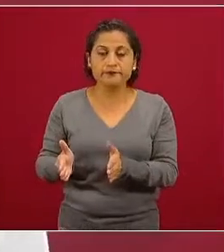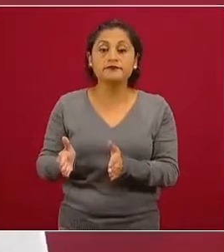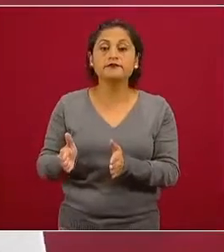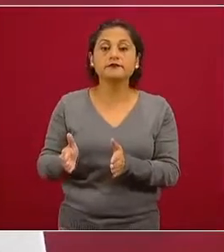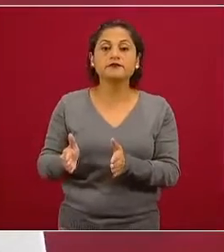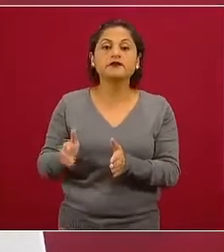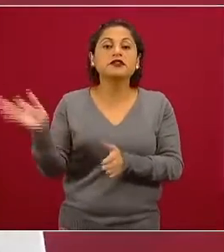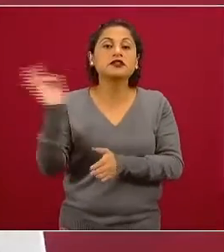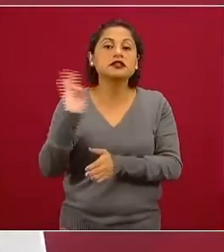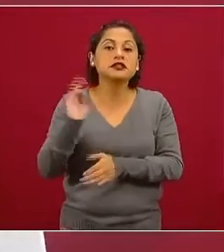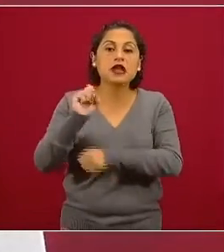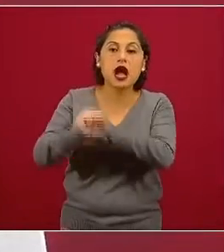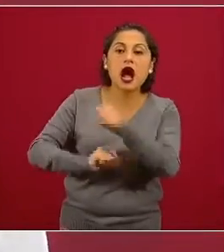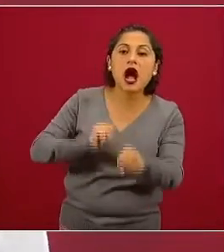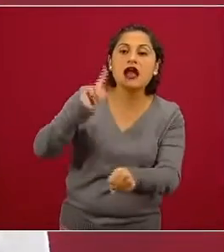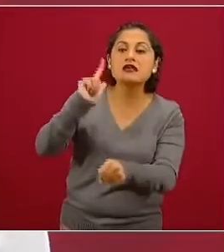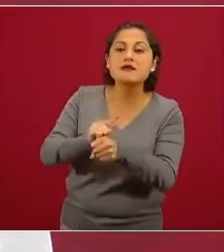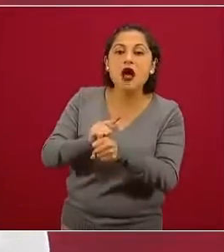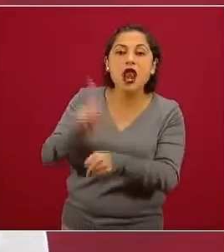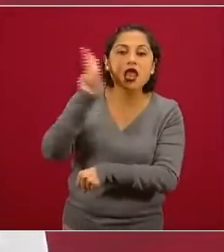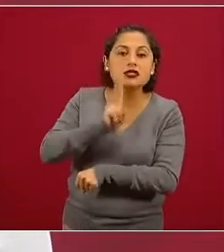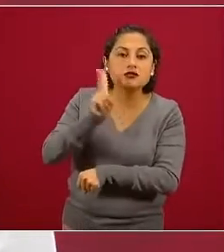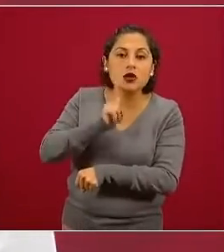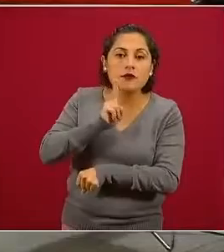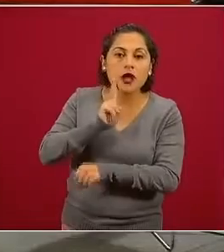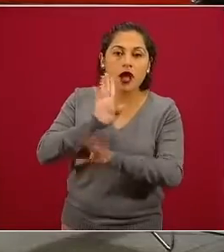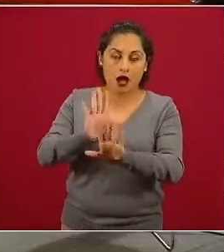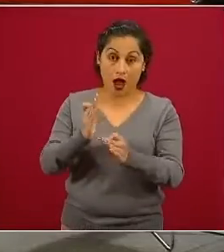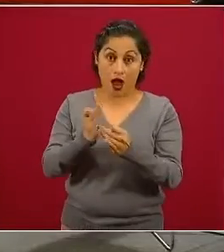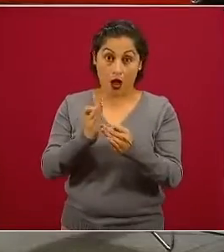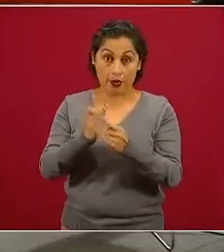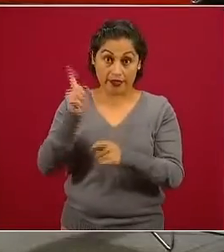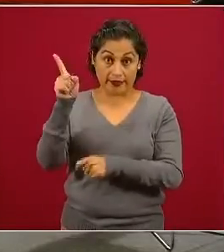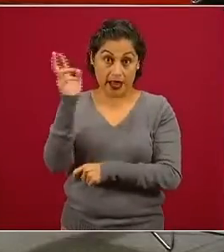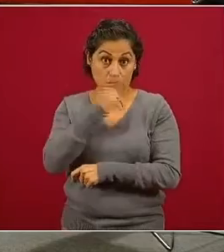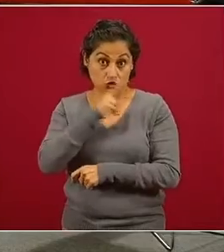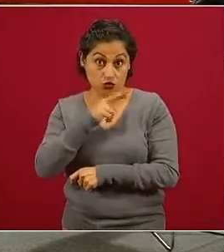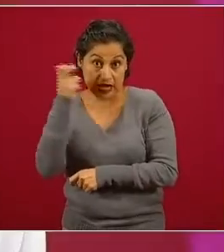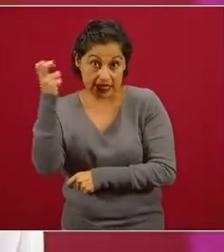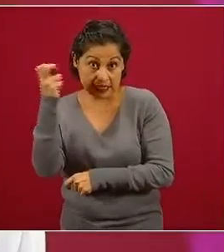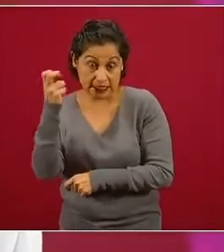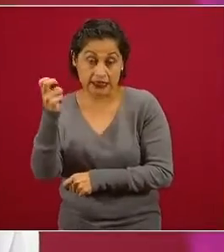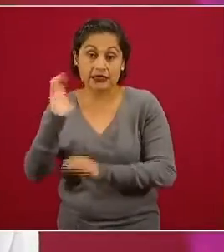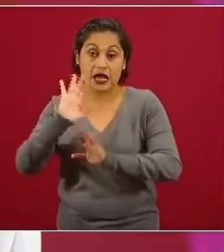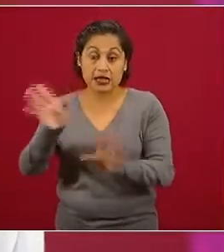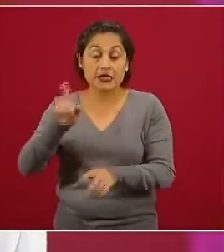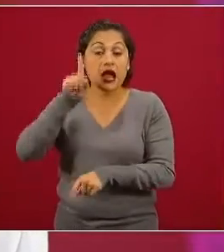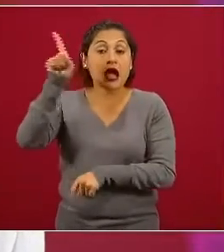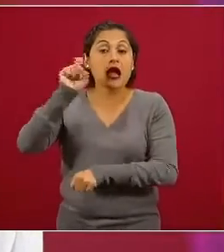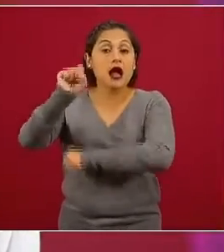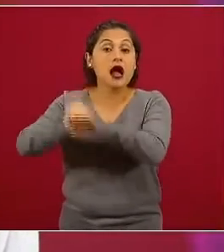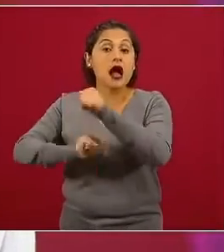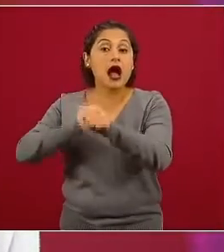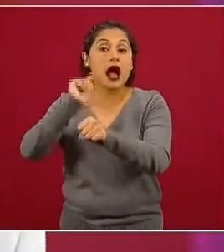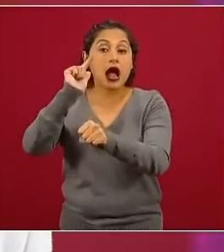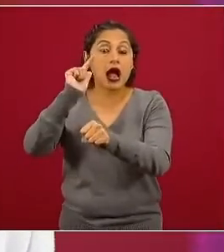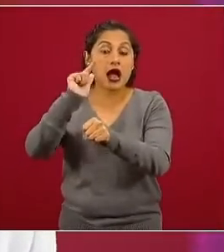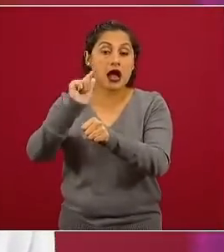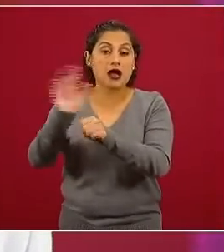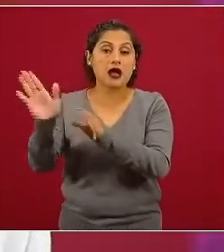en modo alguno a sujetos humanos y es desde ciencia básica, se analizan moléculas y